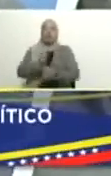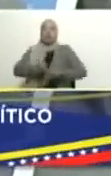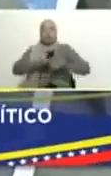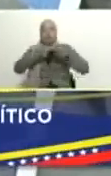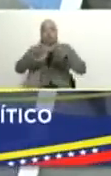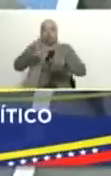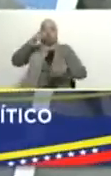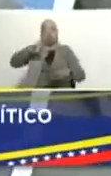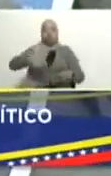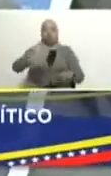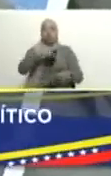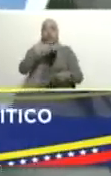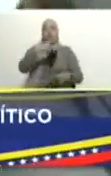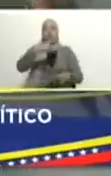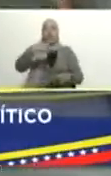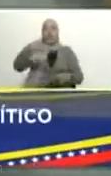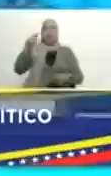del